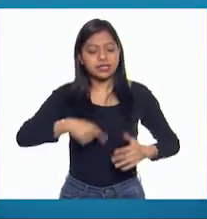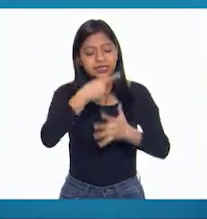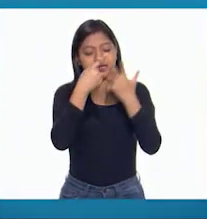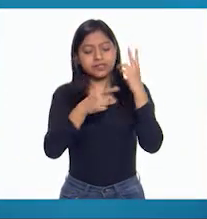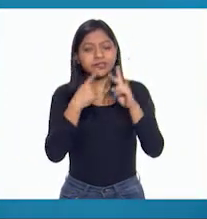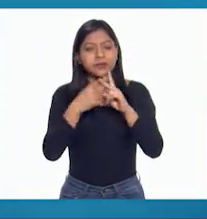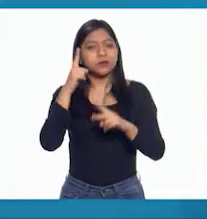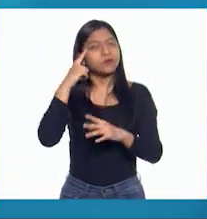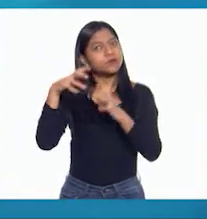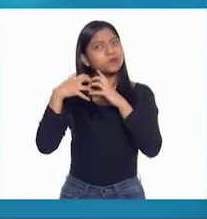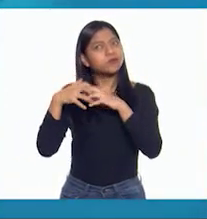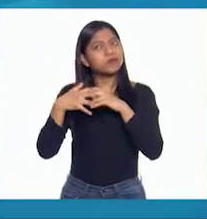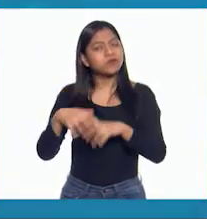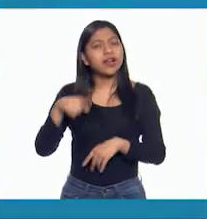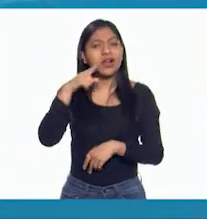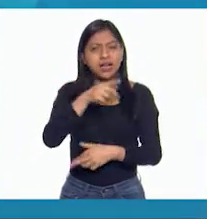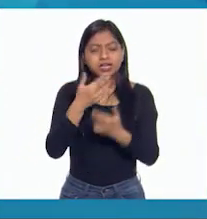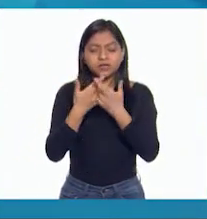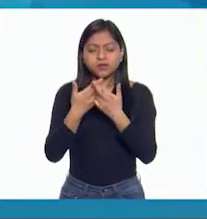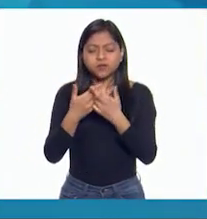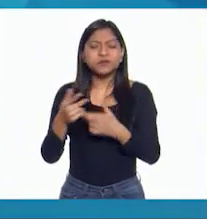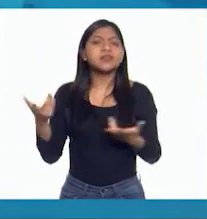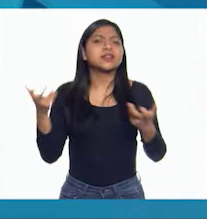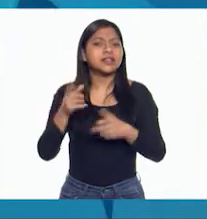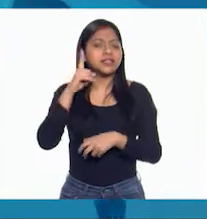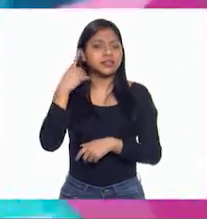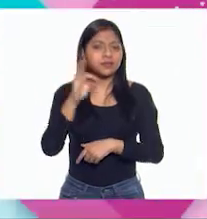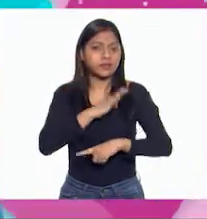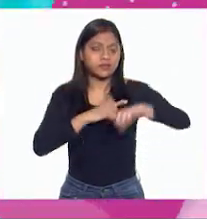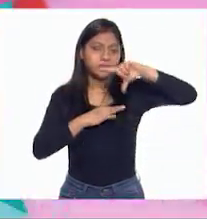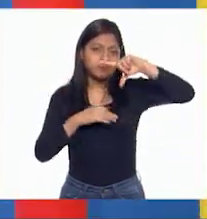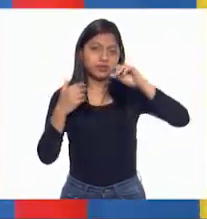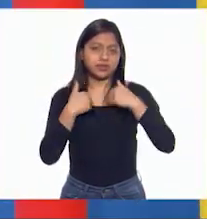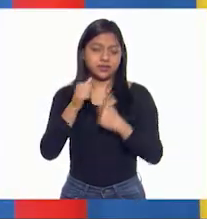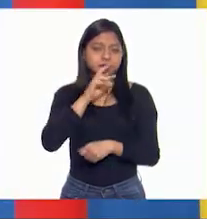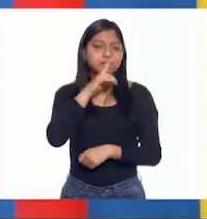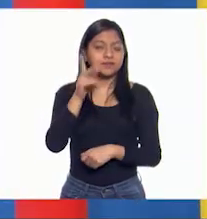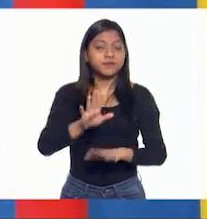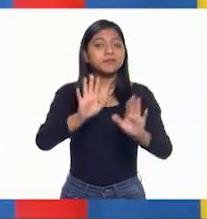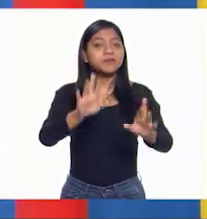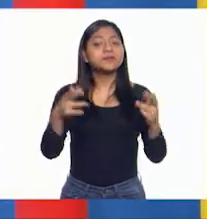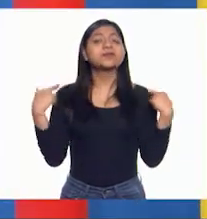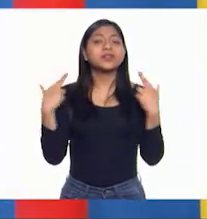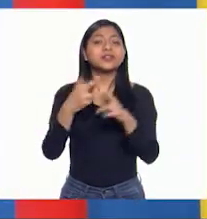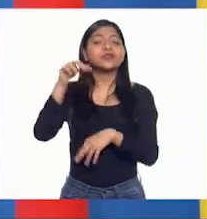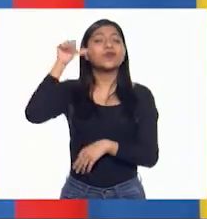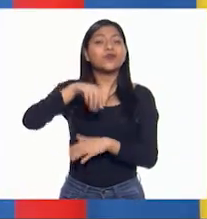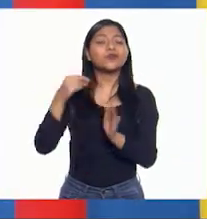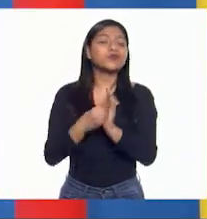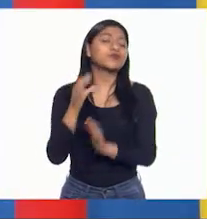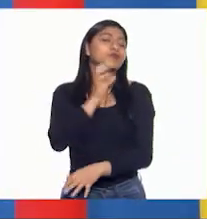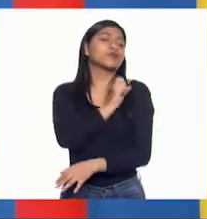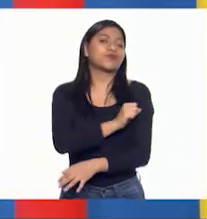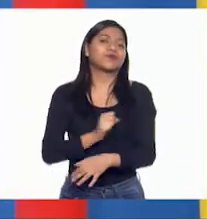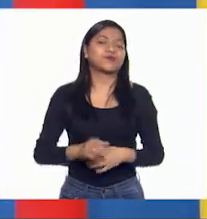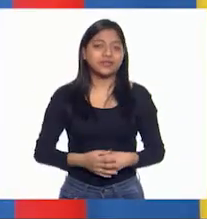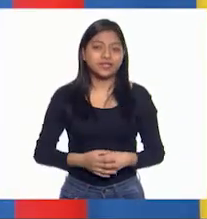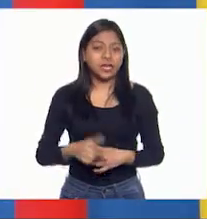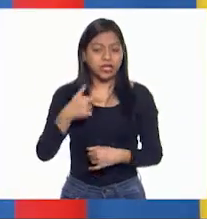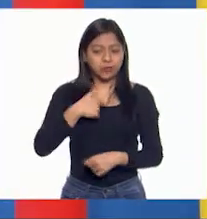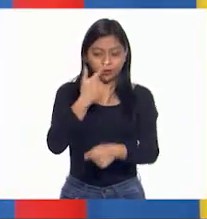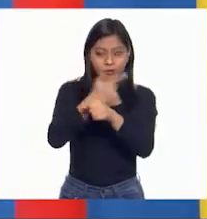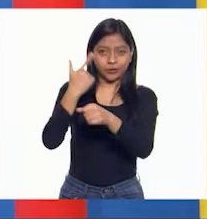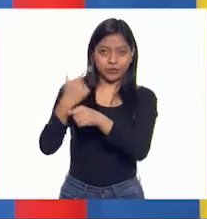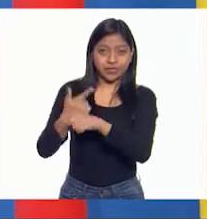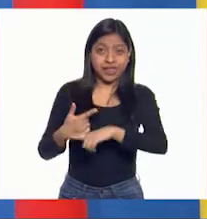pensemos qué hacer con eso que nos sobra en una división. Maestro, me encantó la clase del día de hoy. Me he dado cuenta